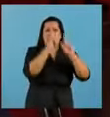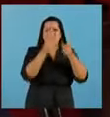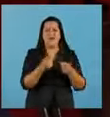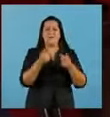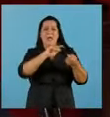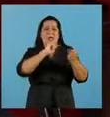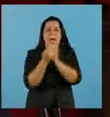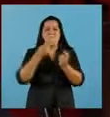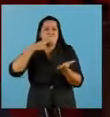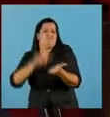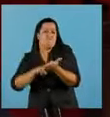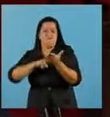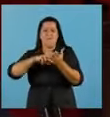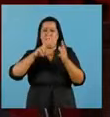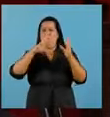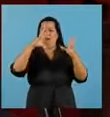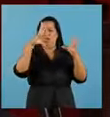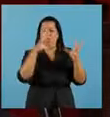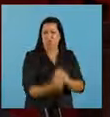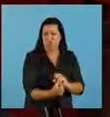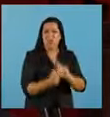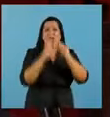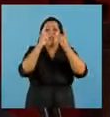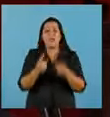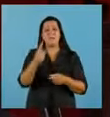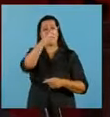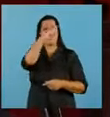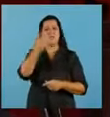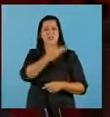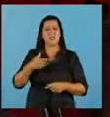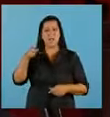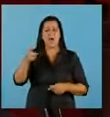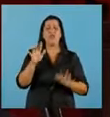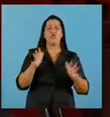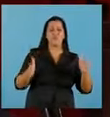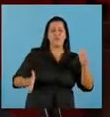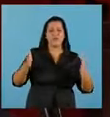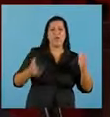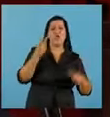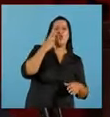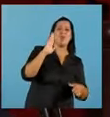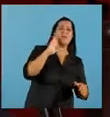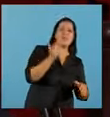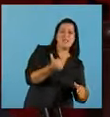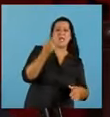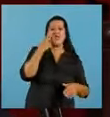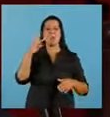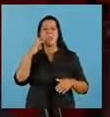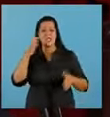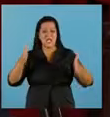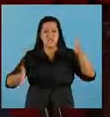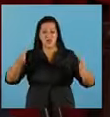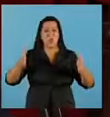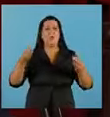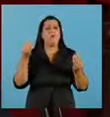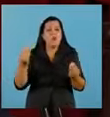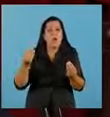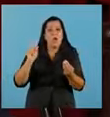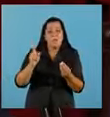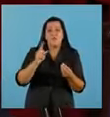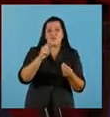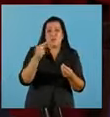impositivos. A ello se sumó el hecho de que el Estado Nacional, entre el 2016 y el 2019, se financió con los recursos